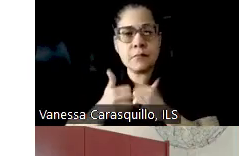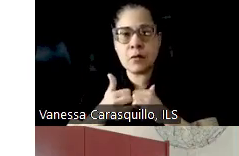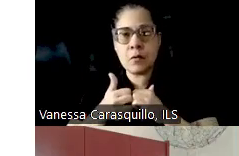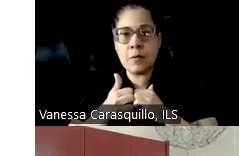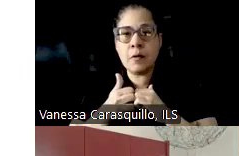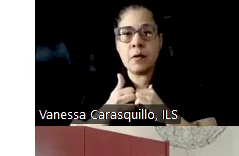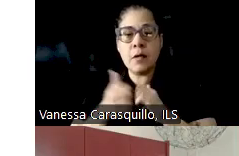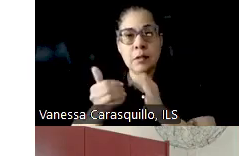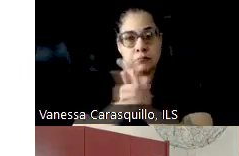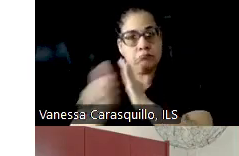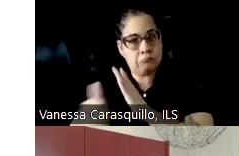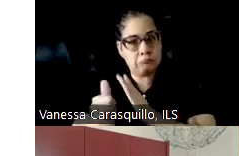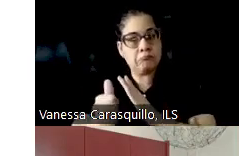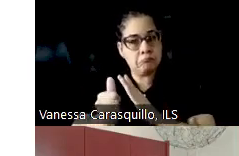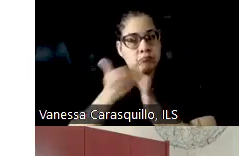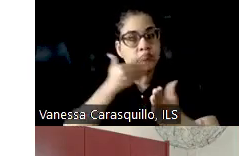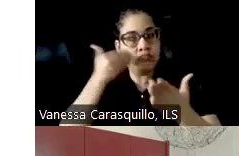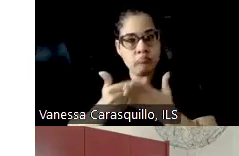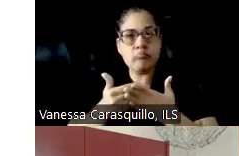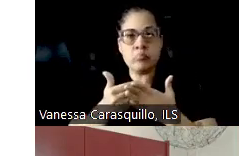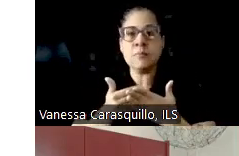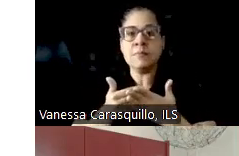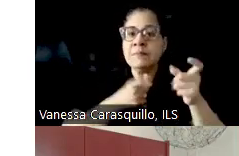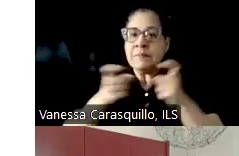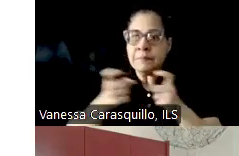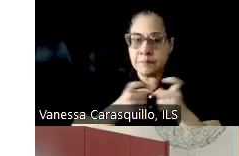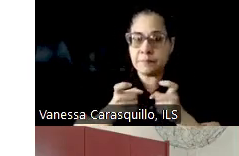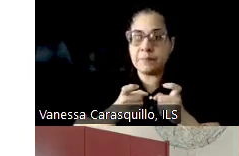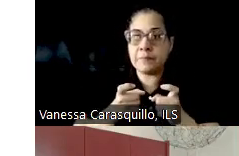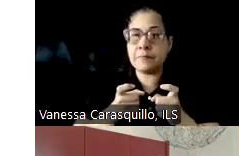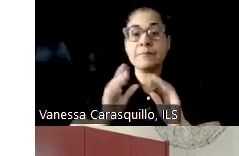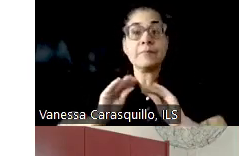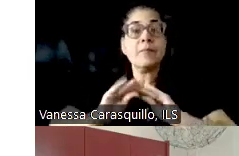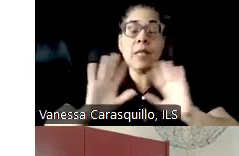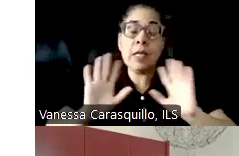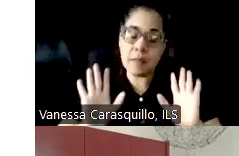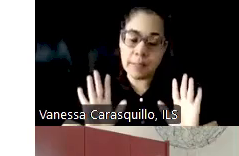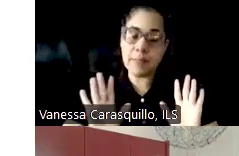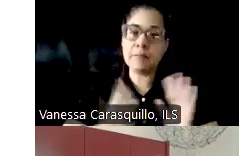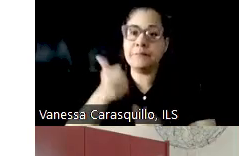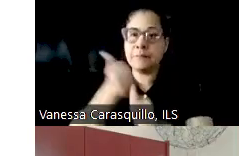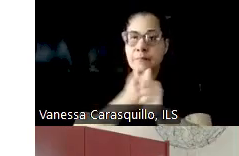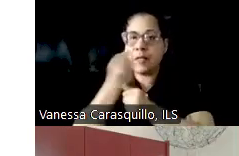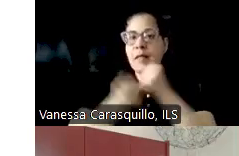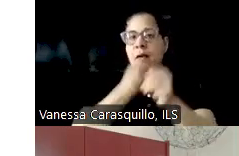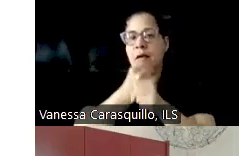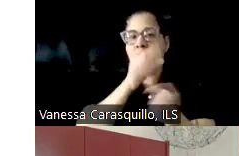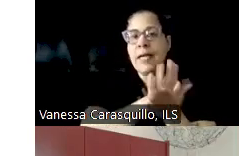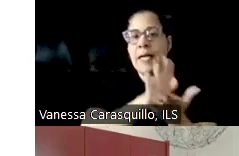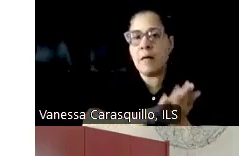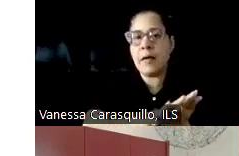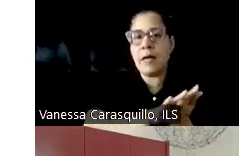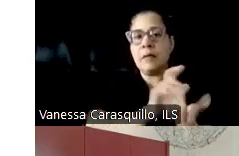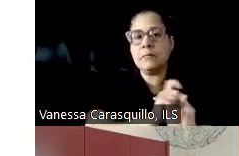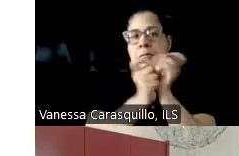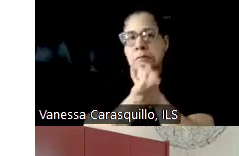destrezas bien sofisticadas de cuidado y manejo. Y claro, cada año el cambio de escuela, pues